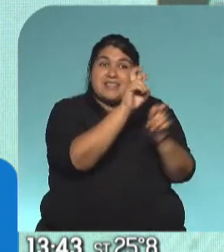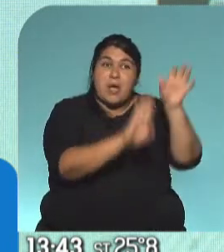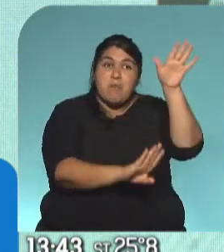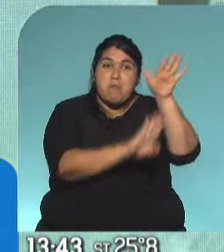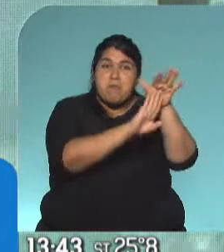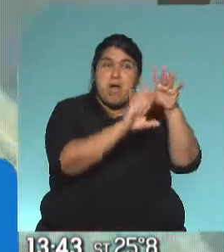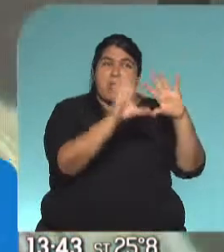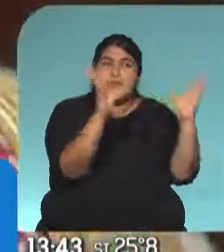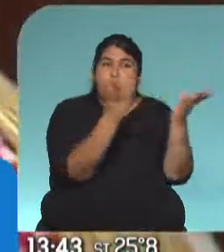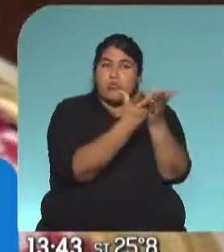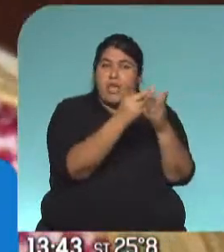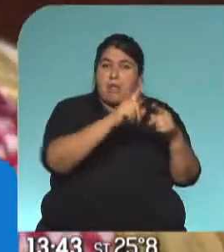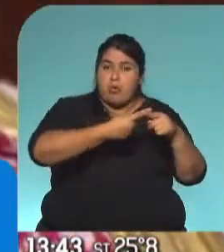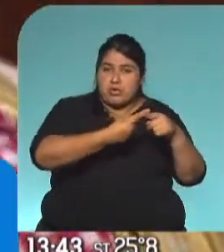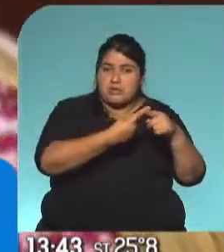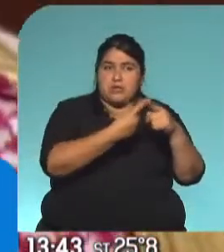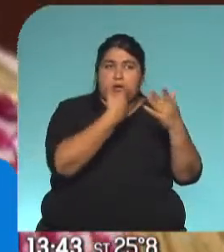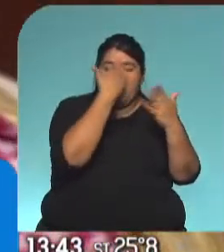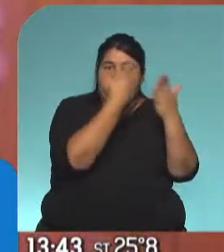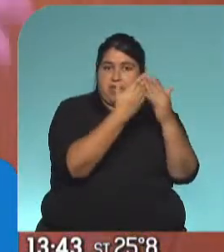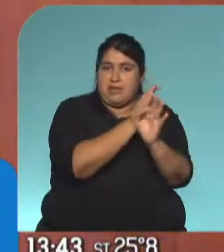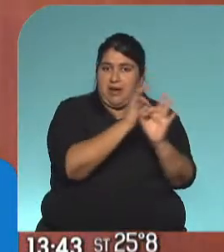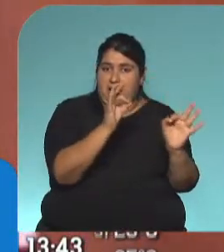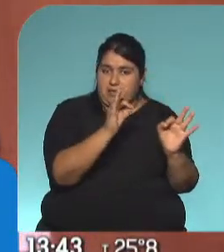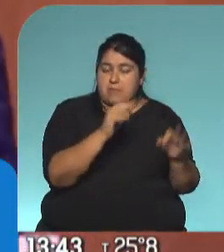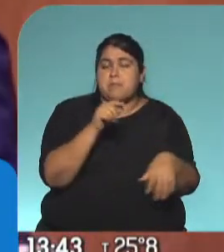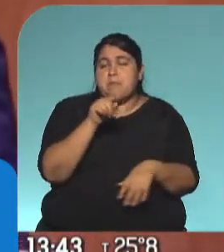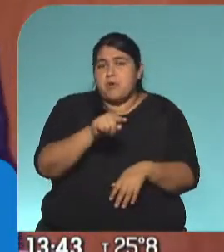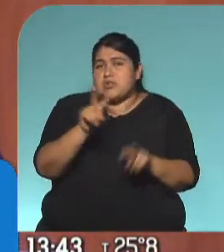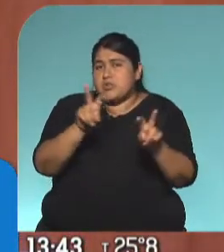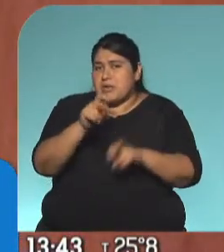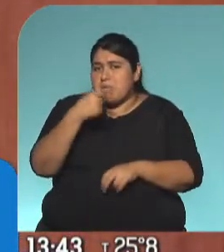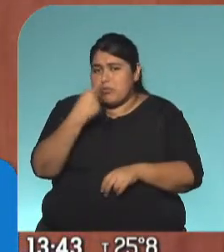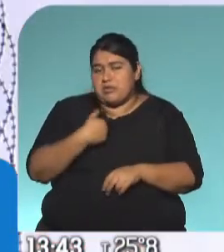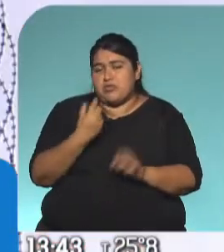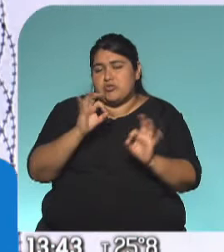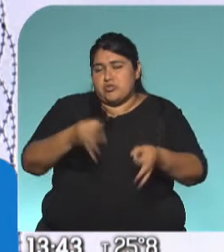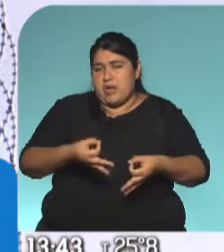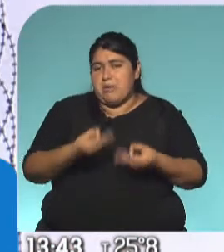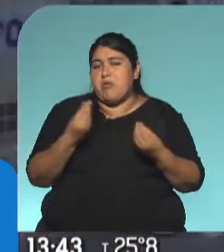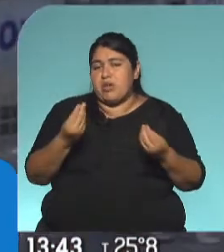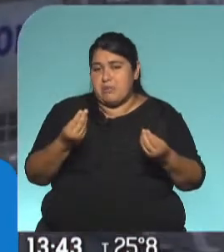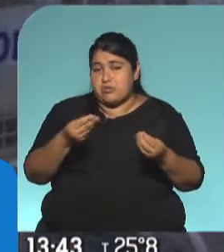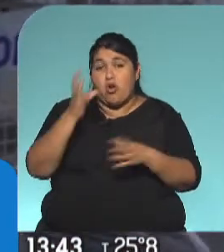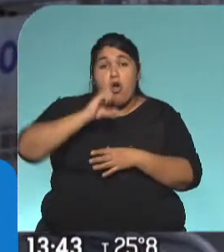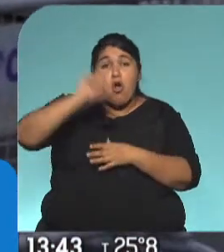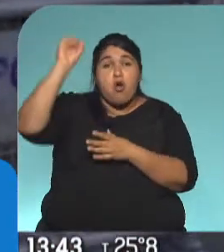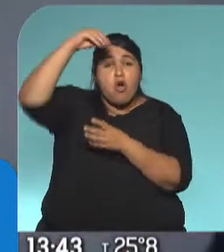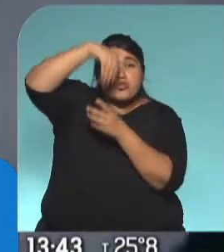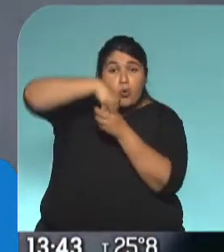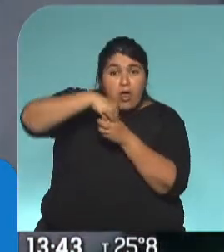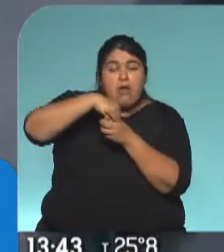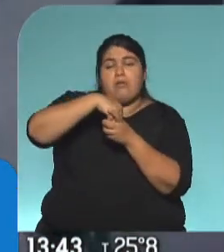Lo que decíamos a Yelena igual recién fuera del aire, que es interesante, que es que sabemos lo que pasó efectivamente en el consulado, porque